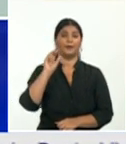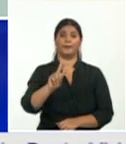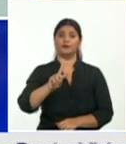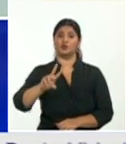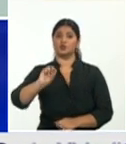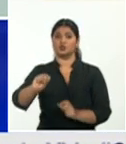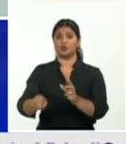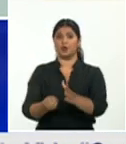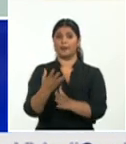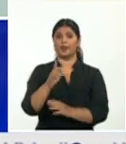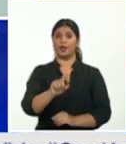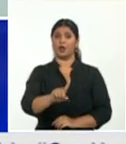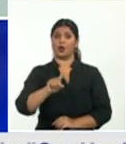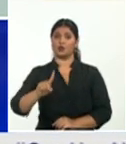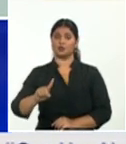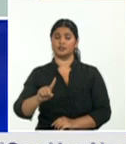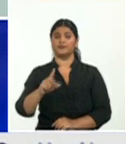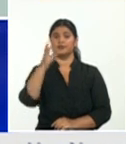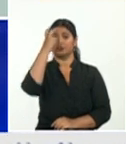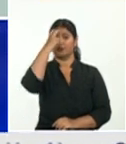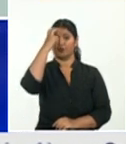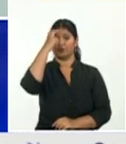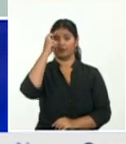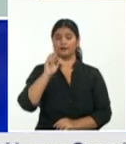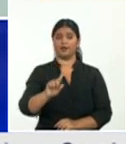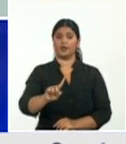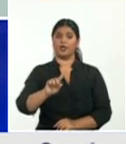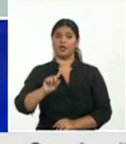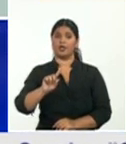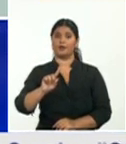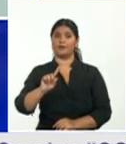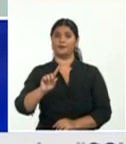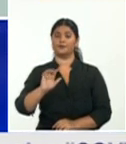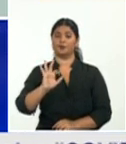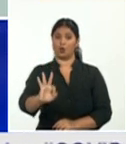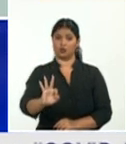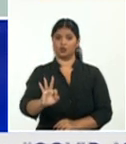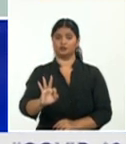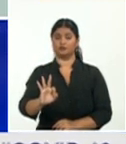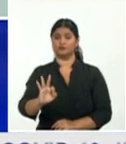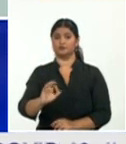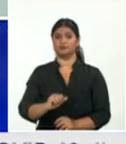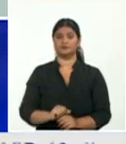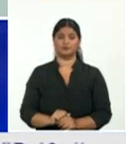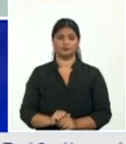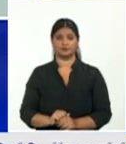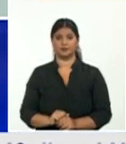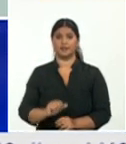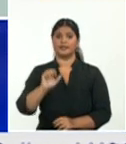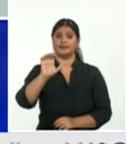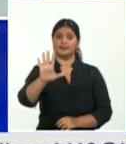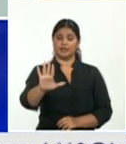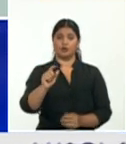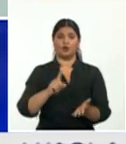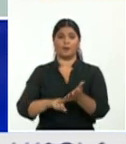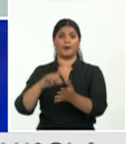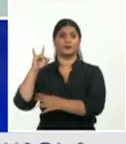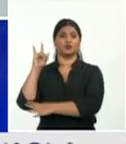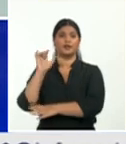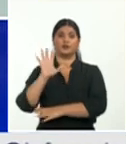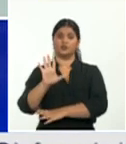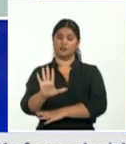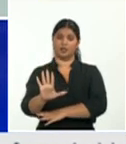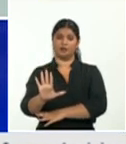Songolamaya 11, Segundo Frente 8, Guamá 5, igual que Palma Soriano, y el municipio de Mella,